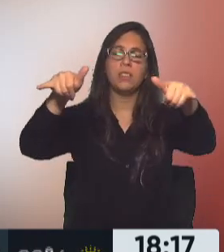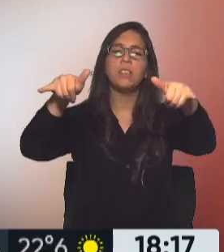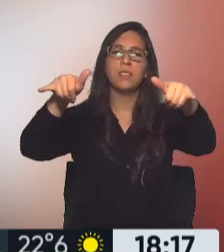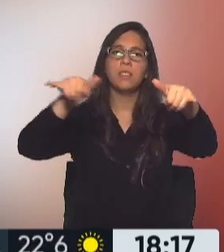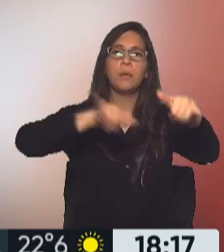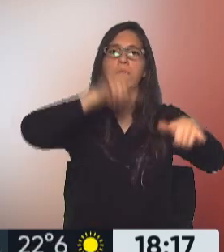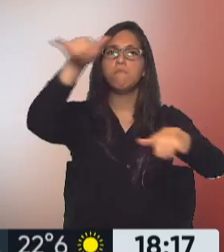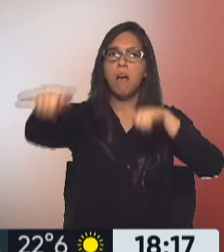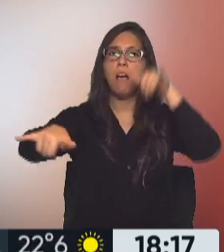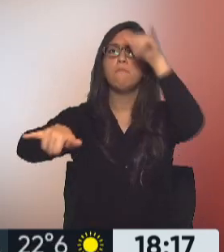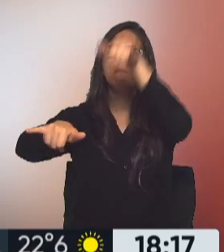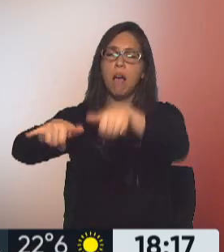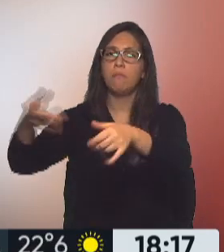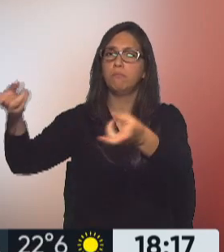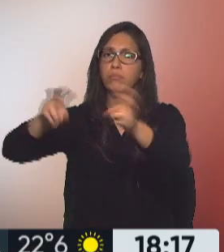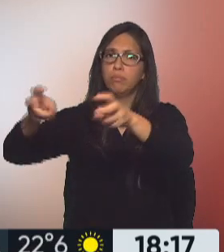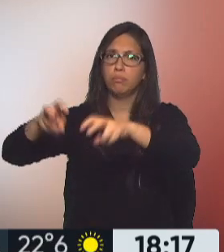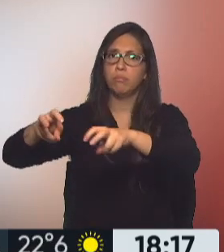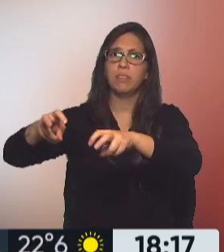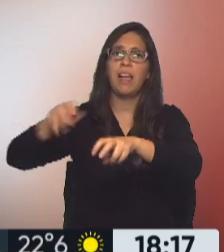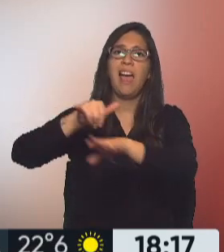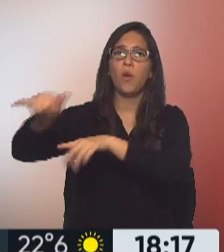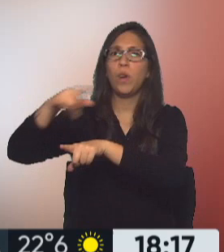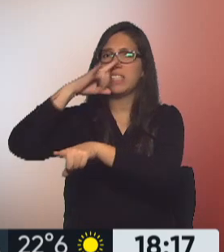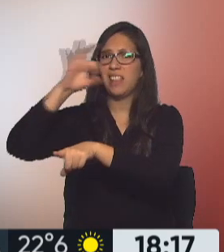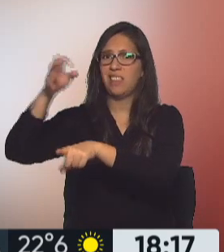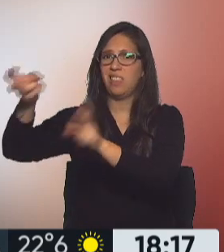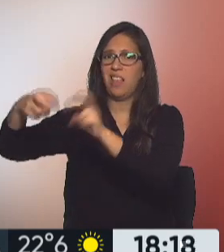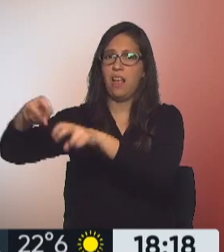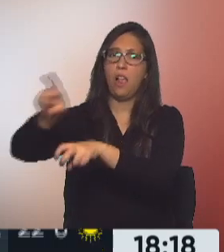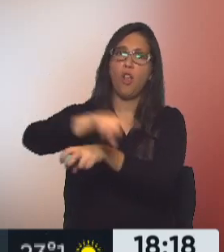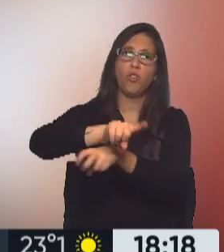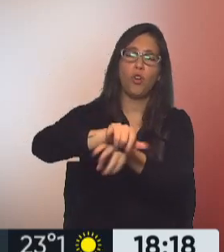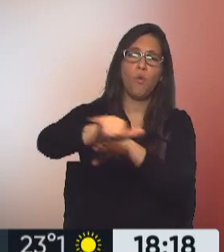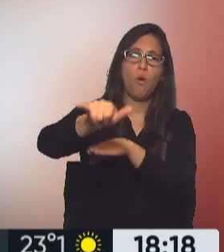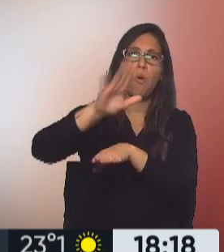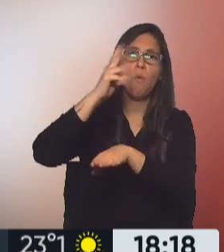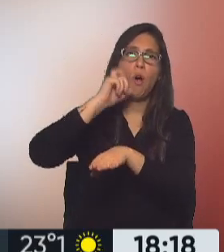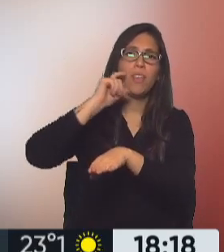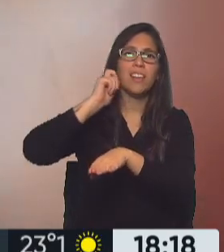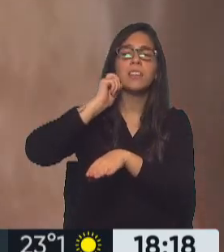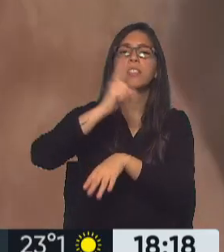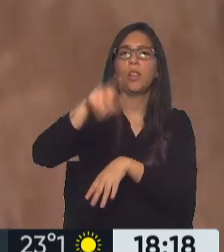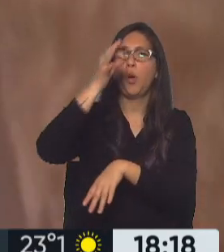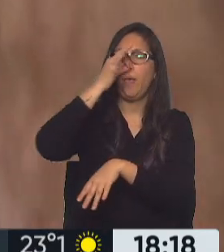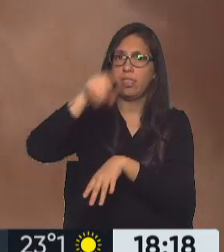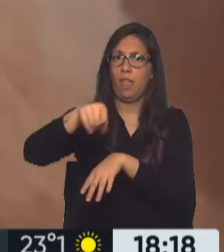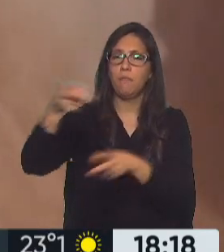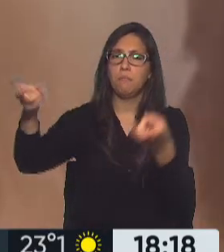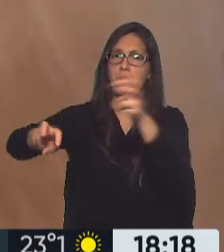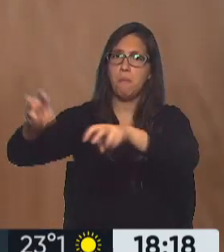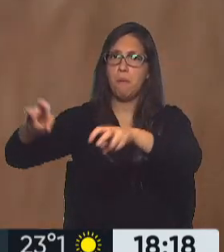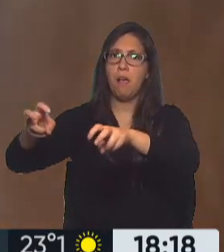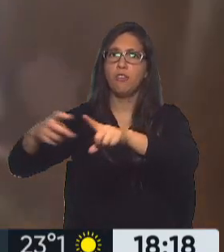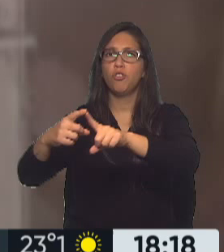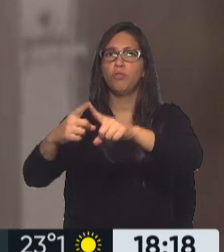van a ir trasladando. El Hércules tiene 70 plazas para trasladar, el Boeing tiene 120. Esos aviones van a ir y